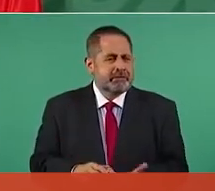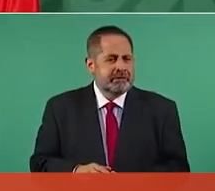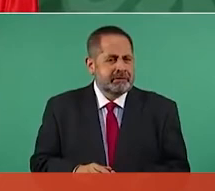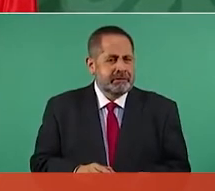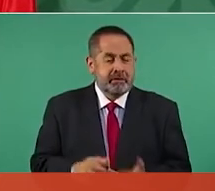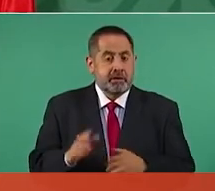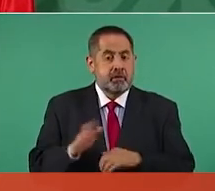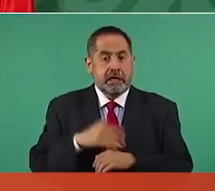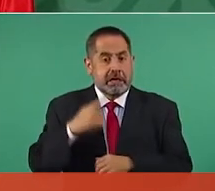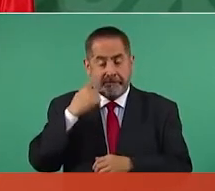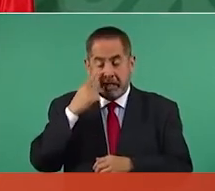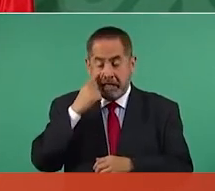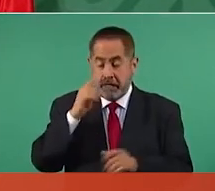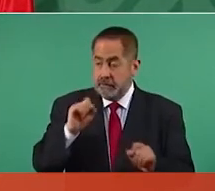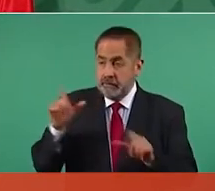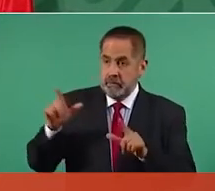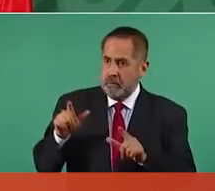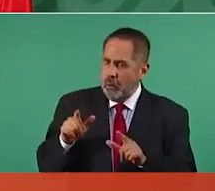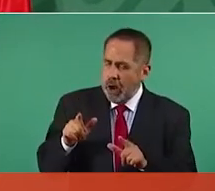una imagen